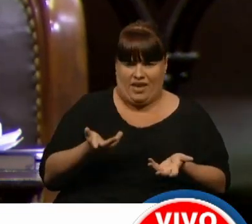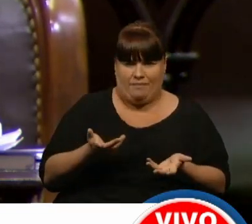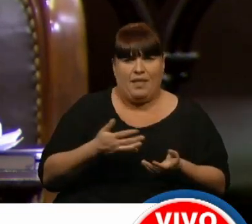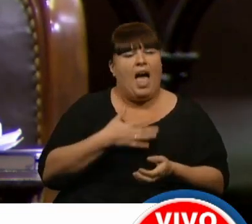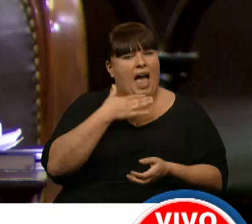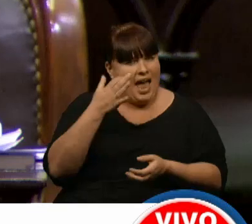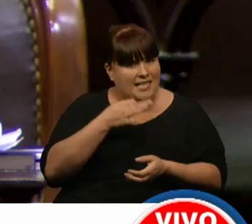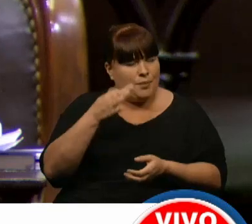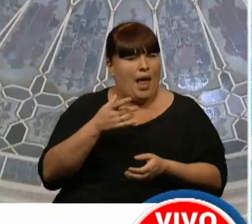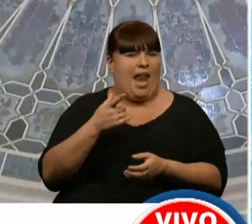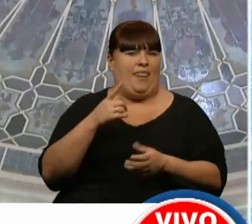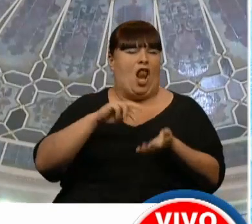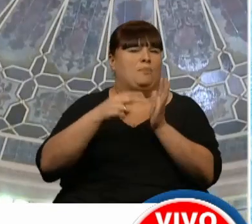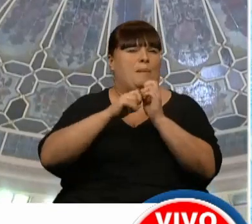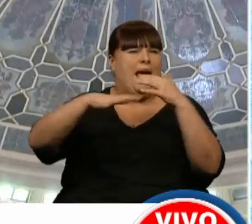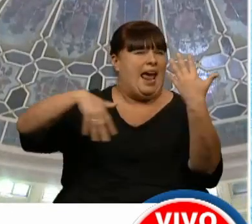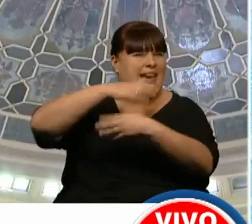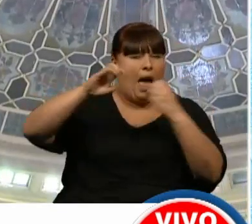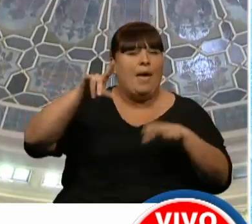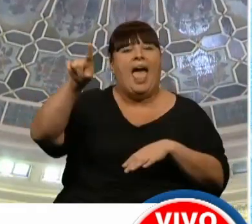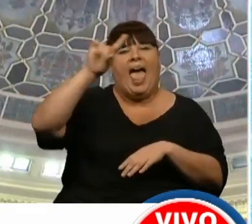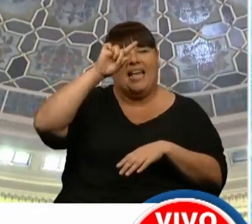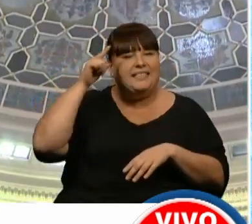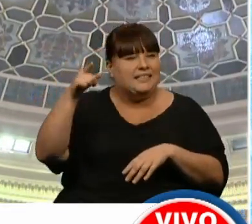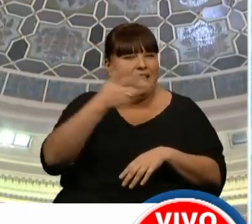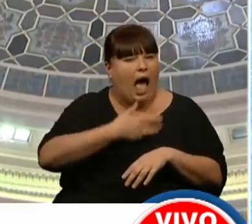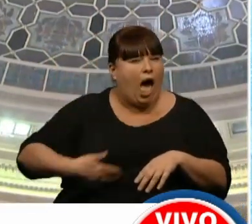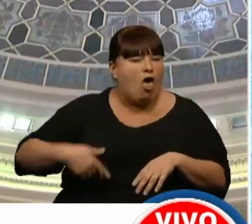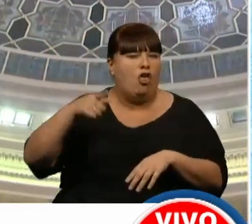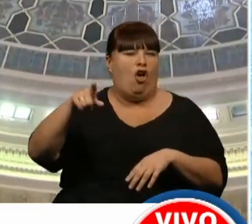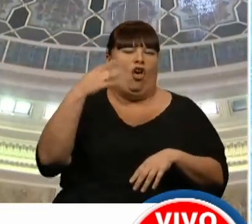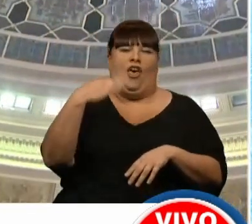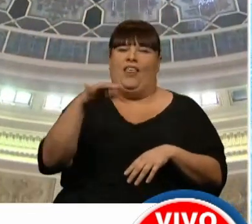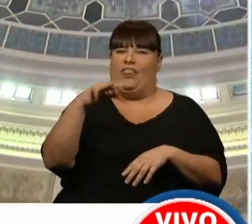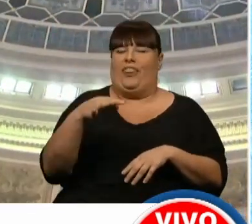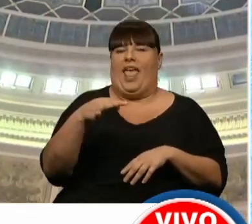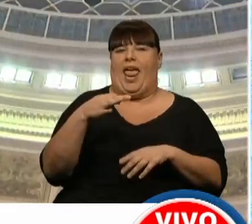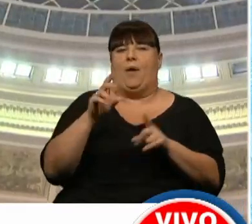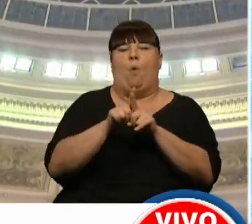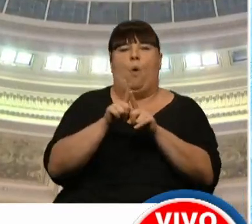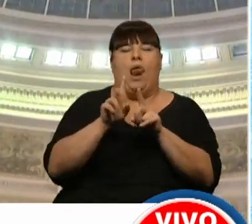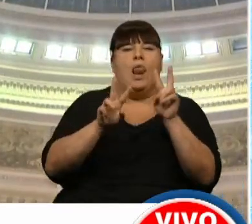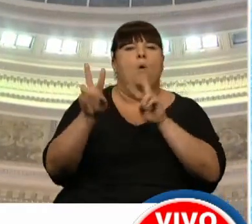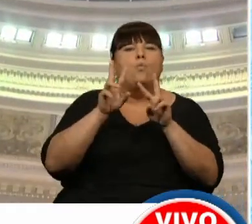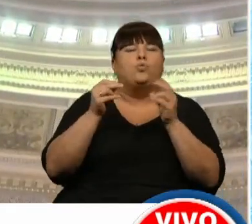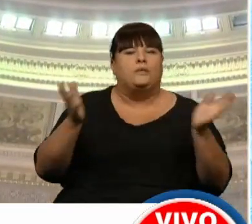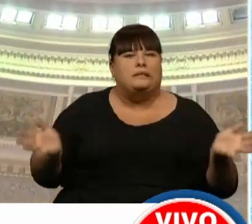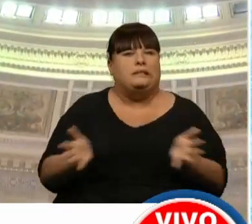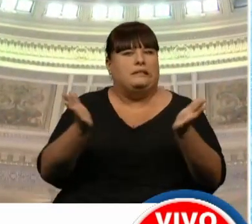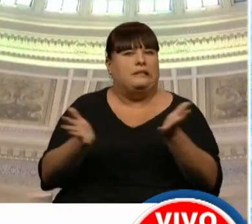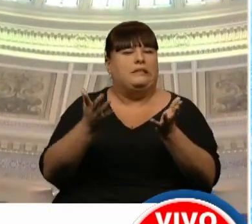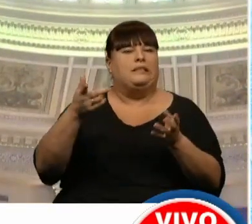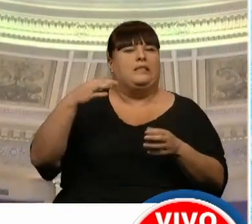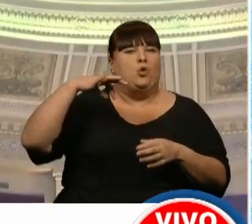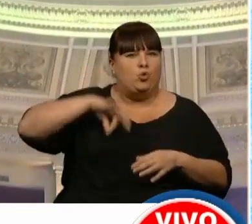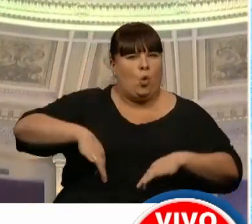es cierto que en las grandes crisis es el Estado el que tiene que salir a tratar de empujar el